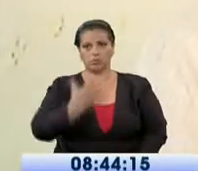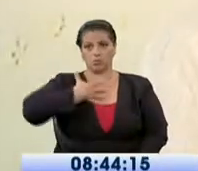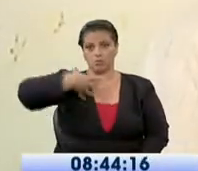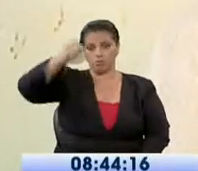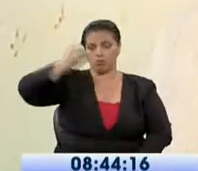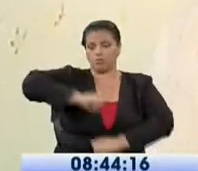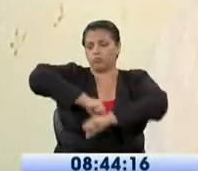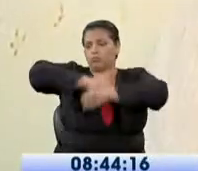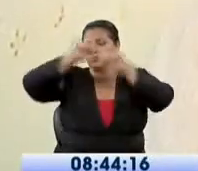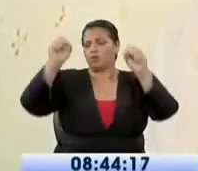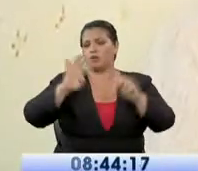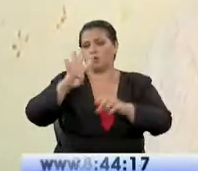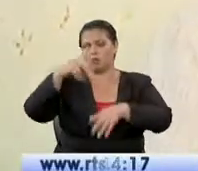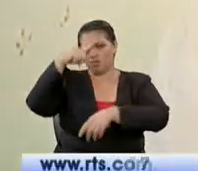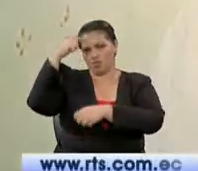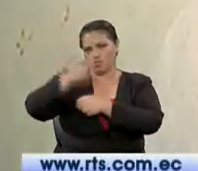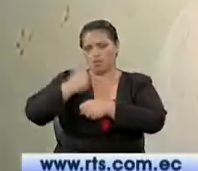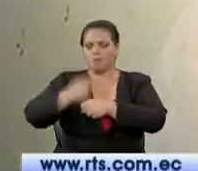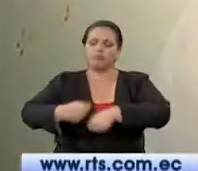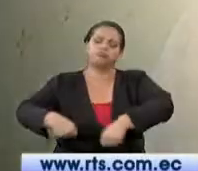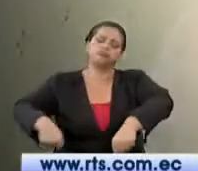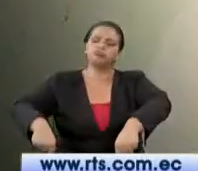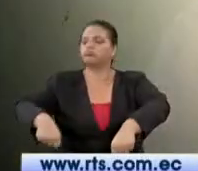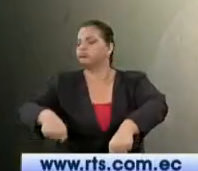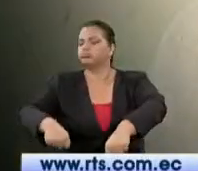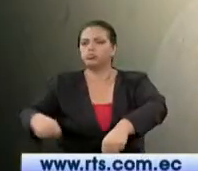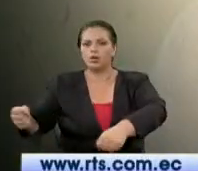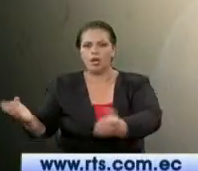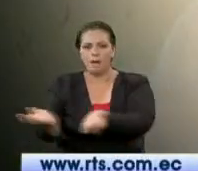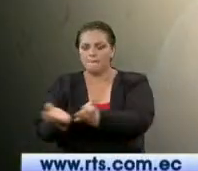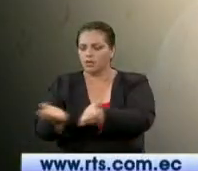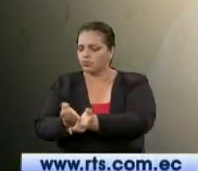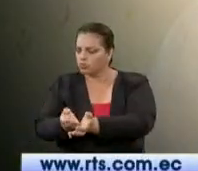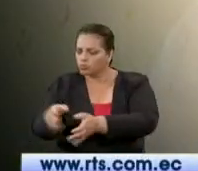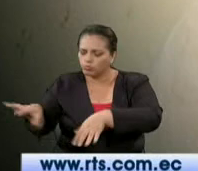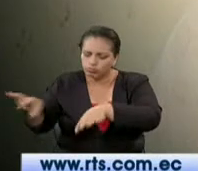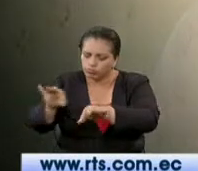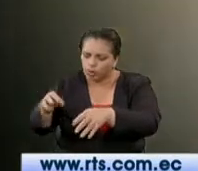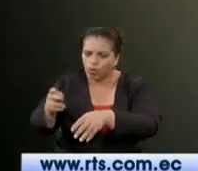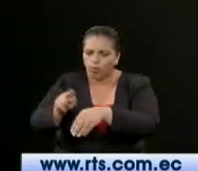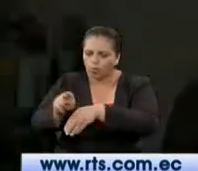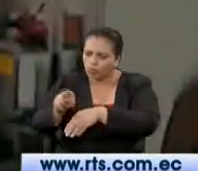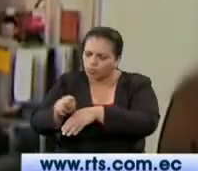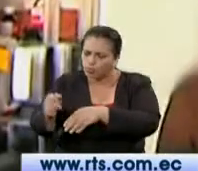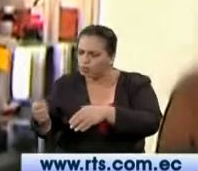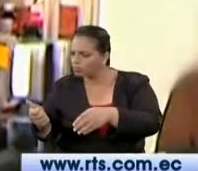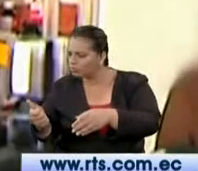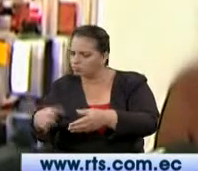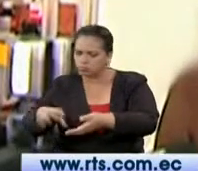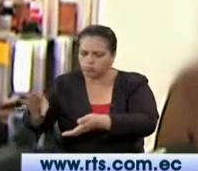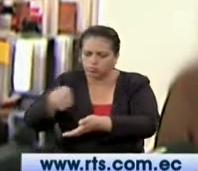y me vayan a coger, mandar esos hombres, me hagan algo, yo no quiero eso. Informó Jorge Escobar.